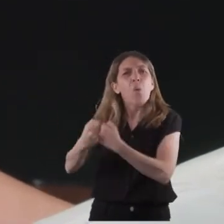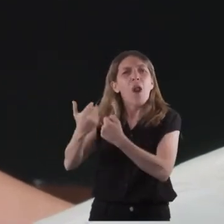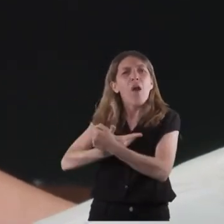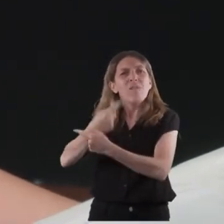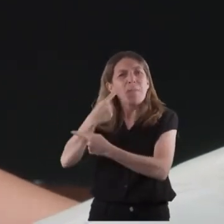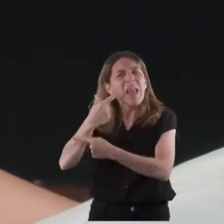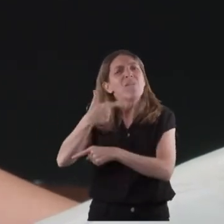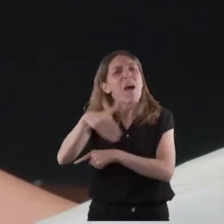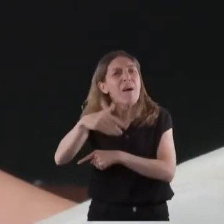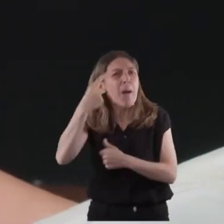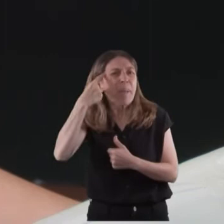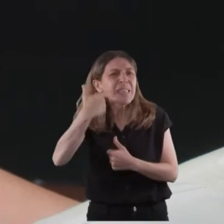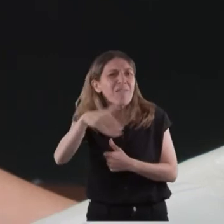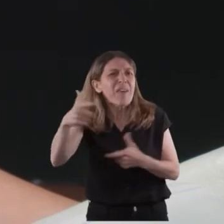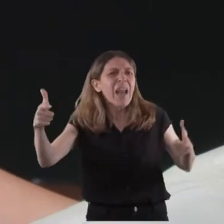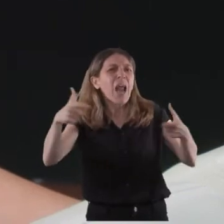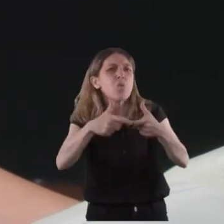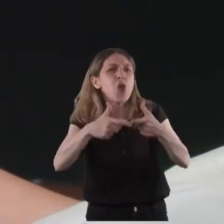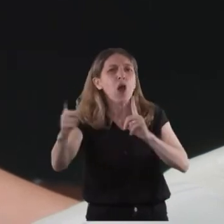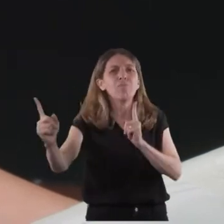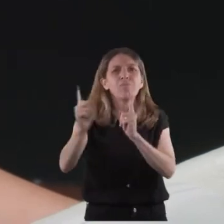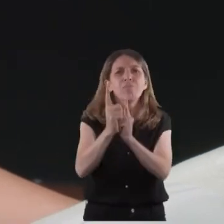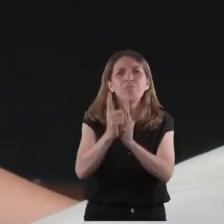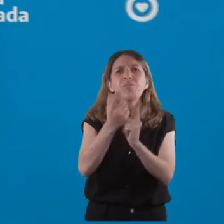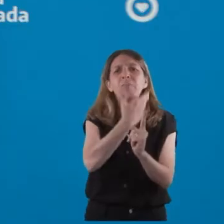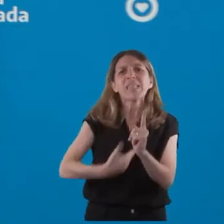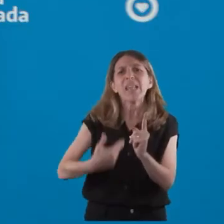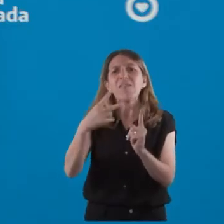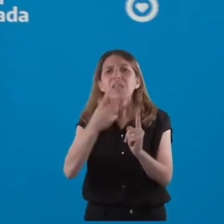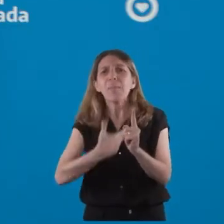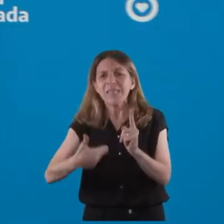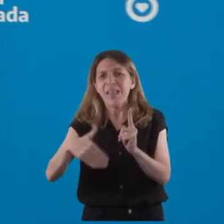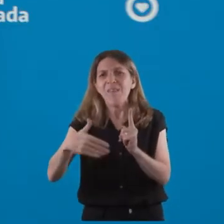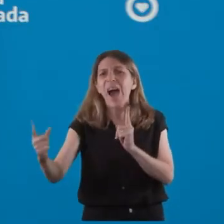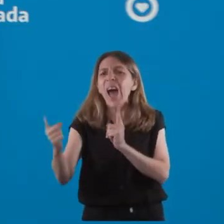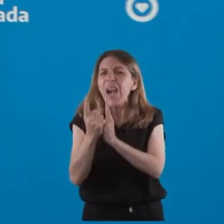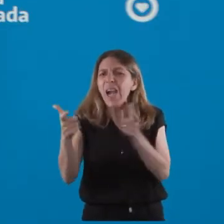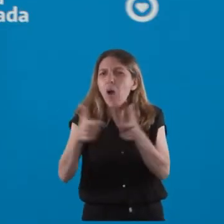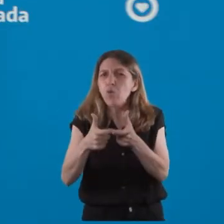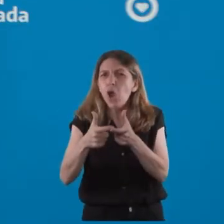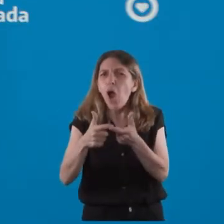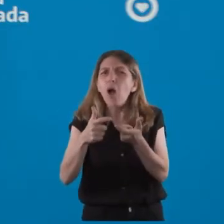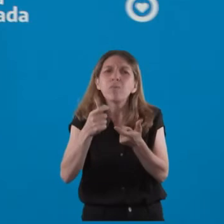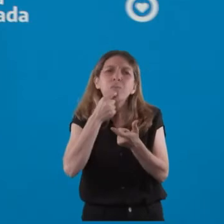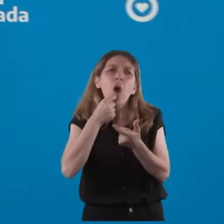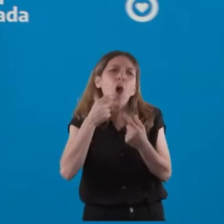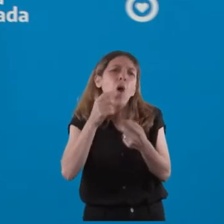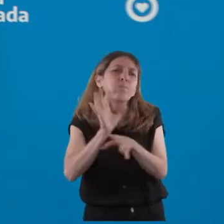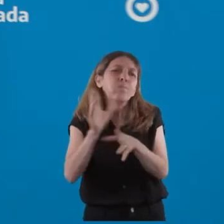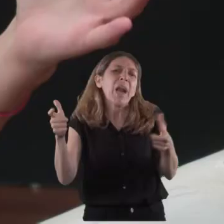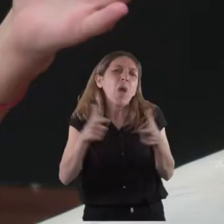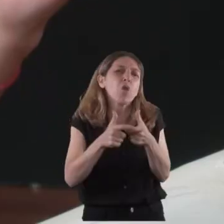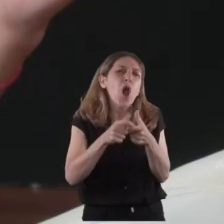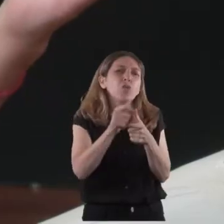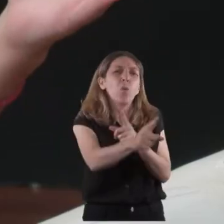previsto una reunión personal entre el presidente y la vicepresidenta en las próximas horas una cumbre con máximo kirchner van a